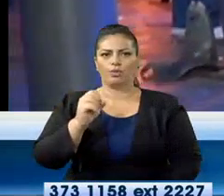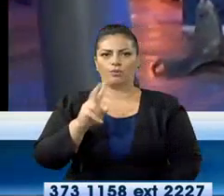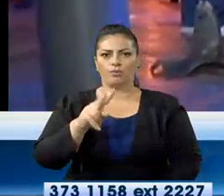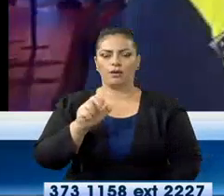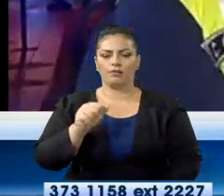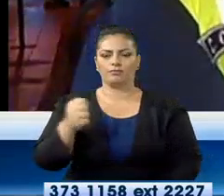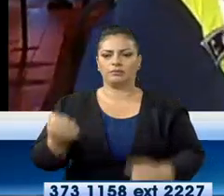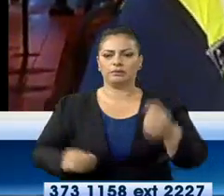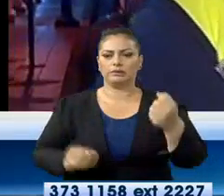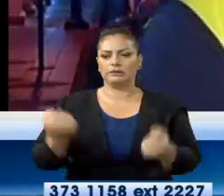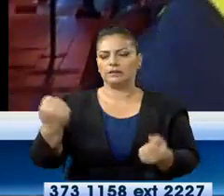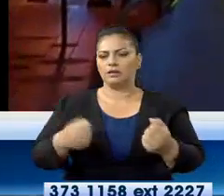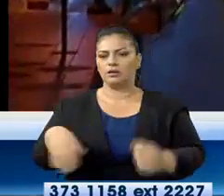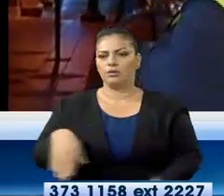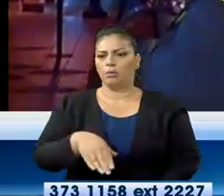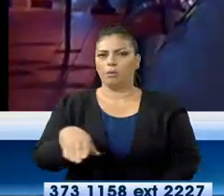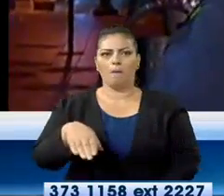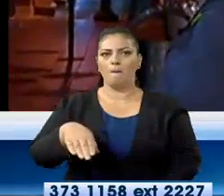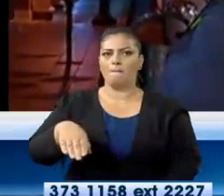en contraflujo,